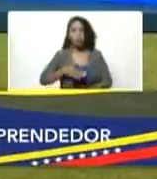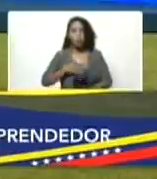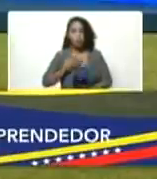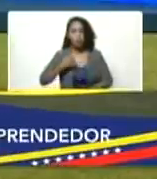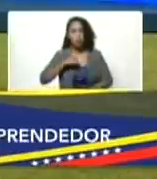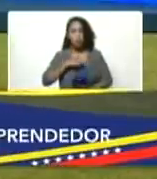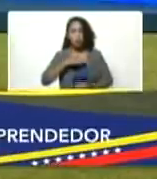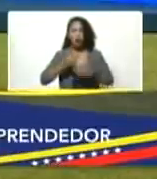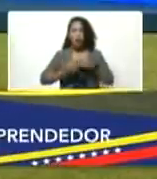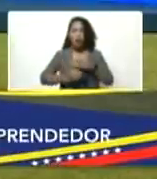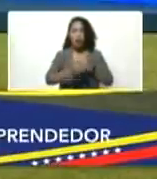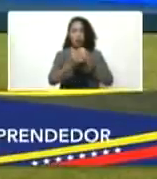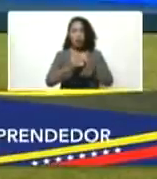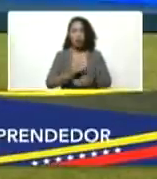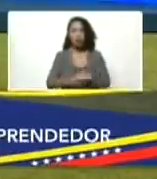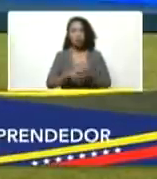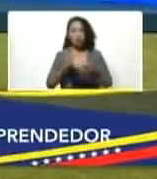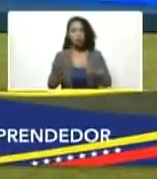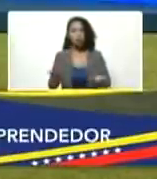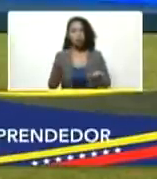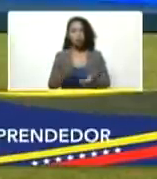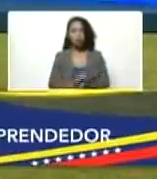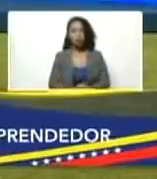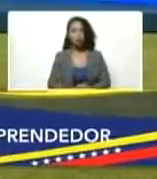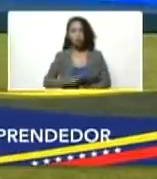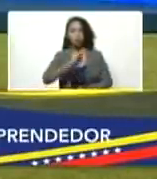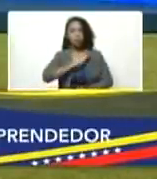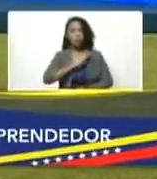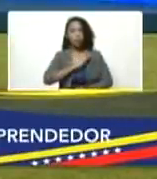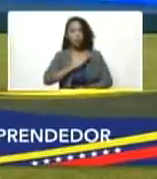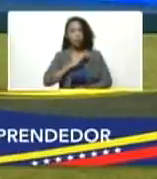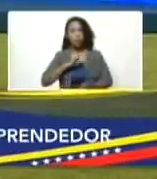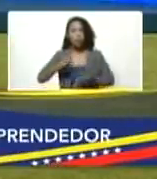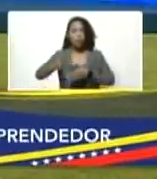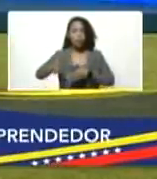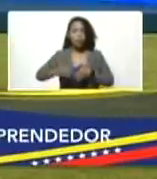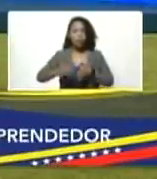nosotros avanzar en tener